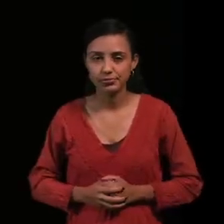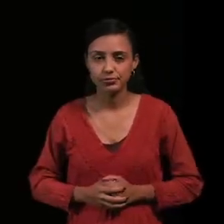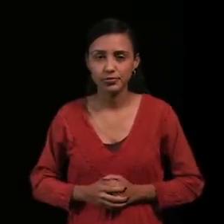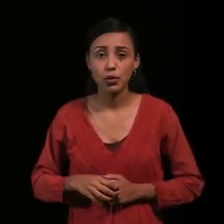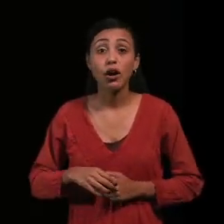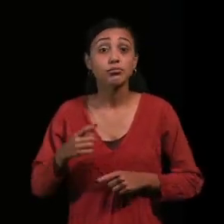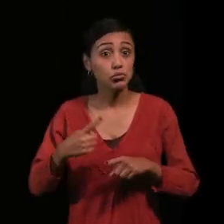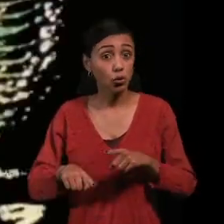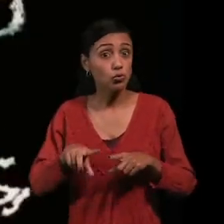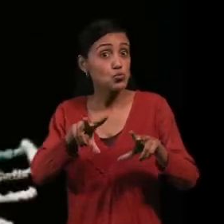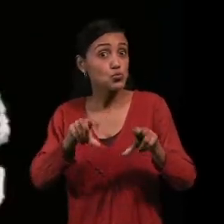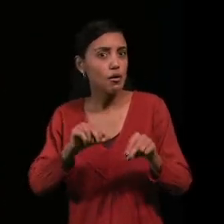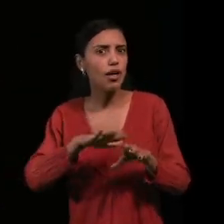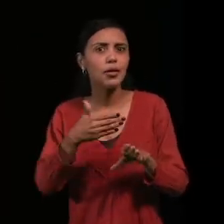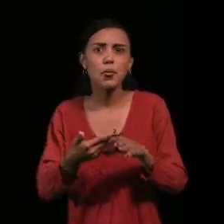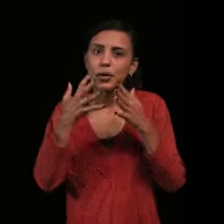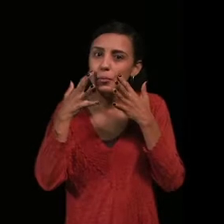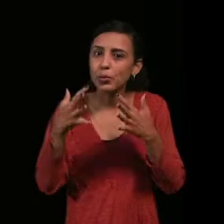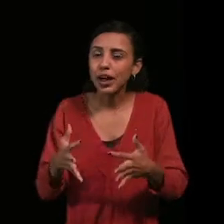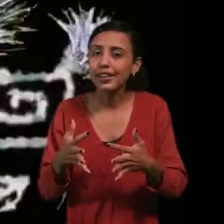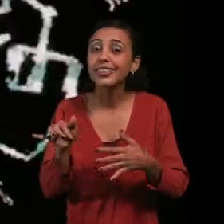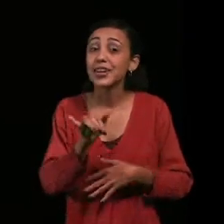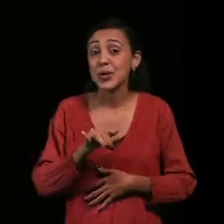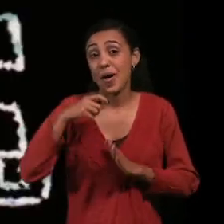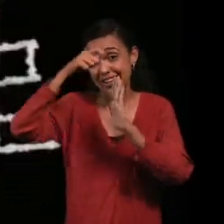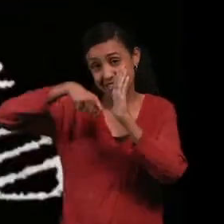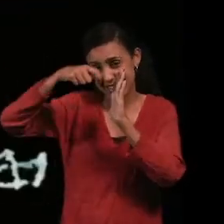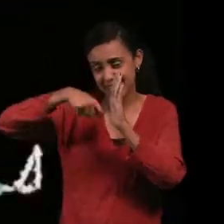que posteriormente serían de importancia para la industria del cine.